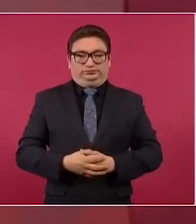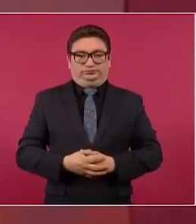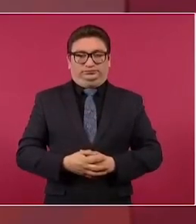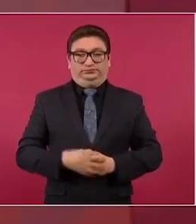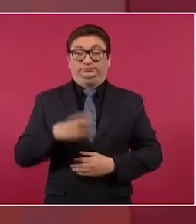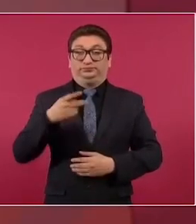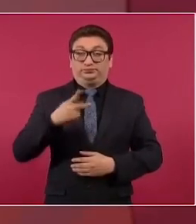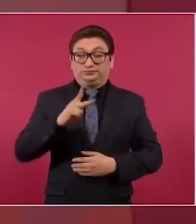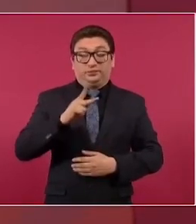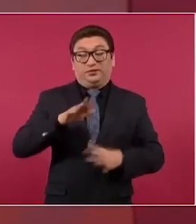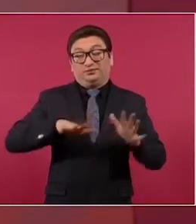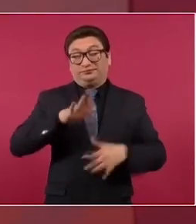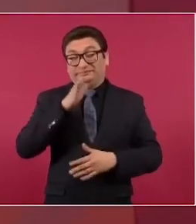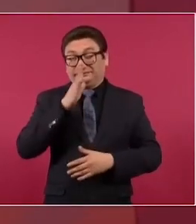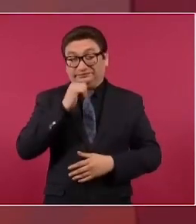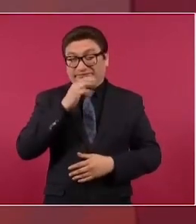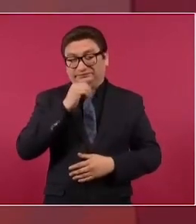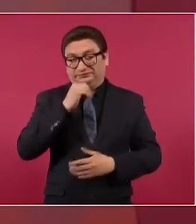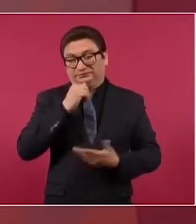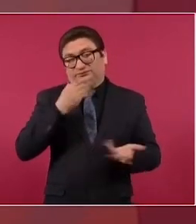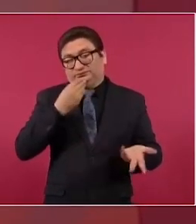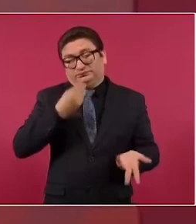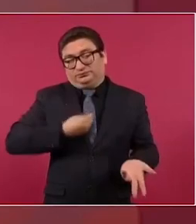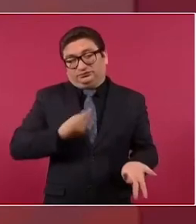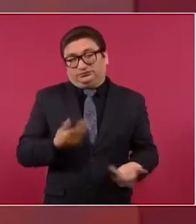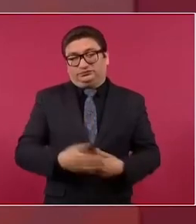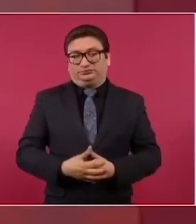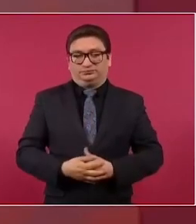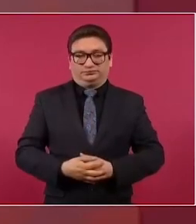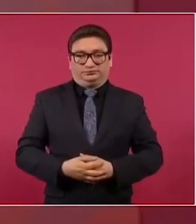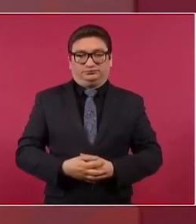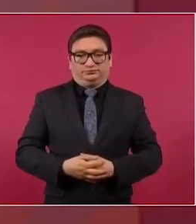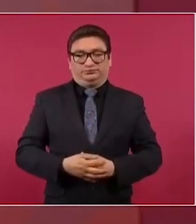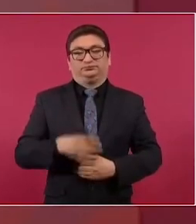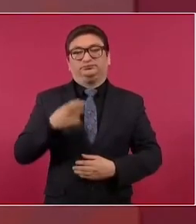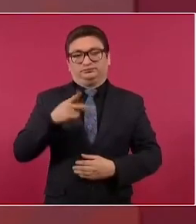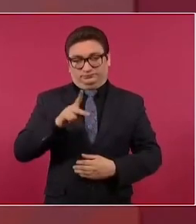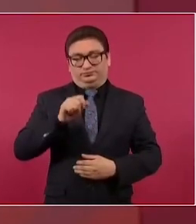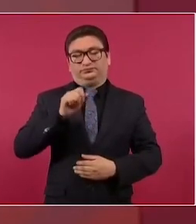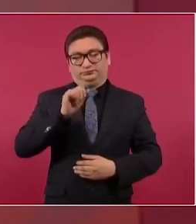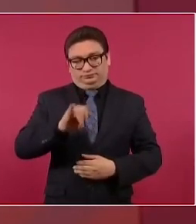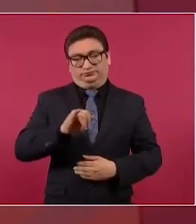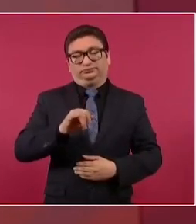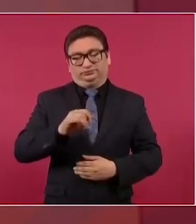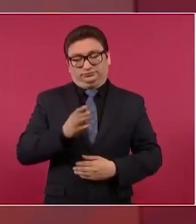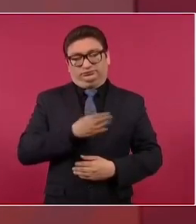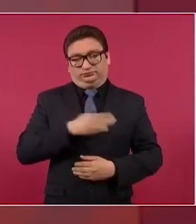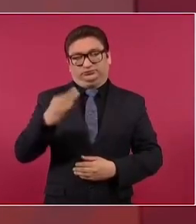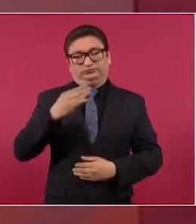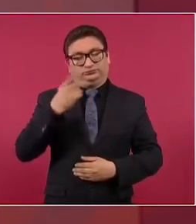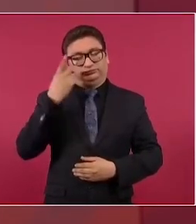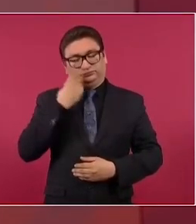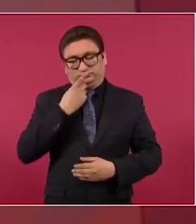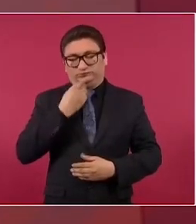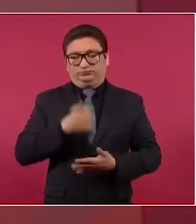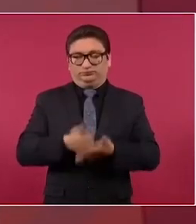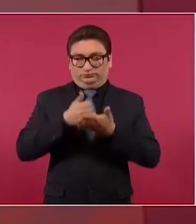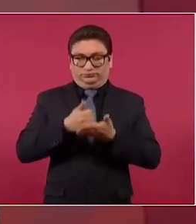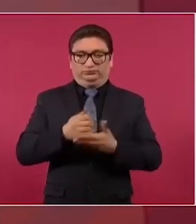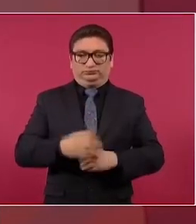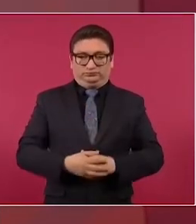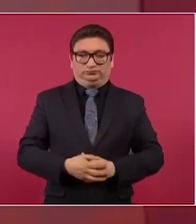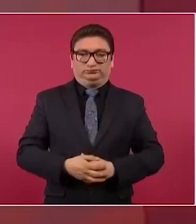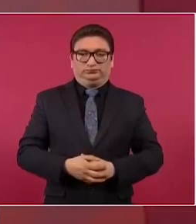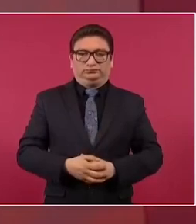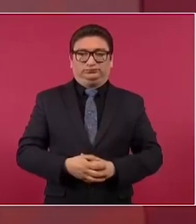Pero cuando no se puede, pues ni modo. Además que sí es bueno el sueño.